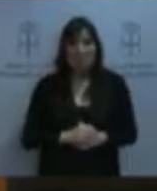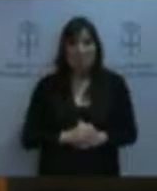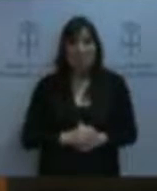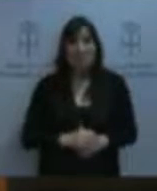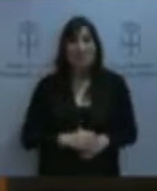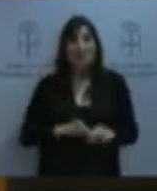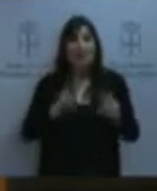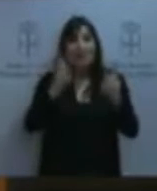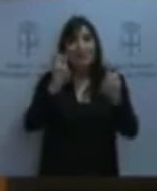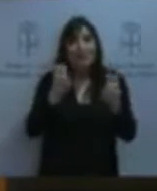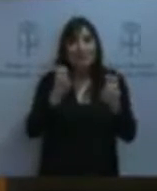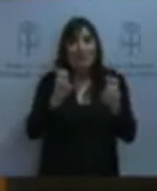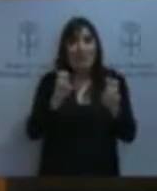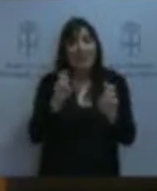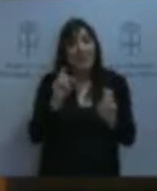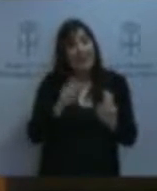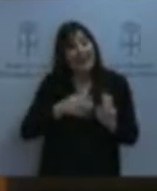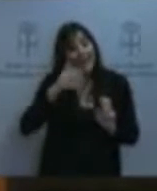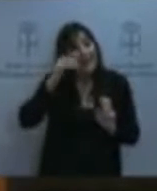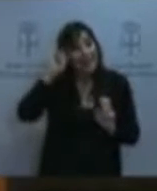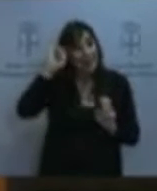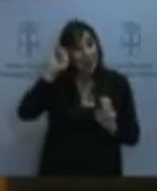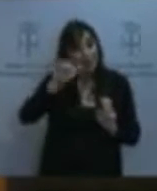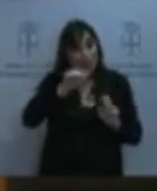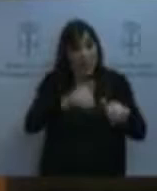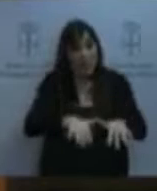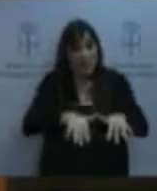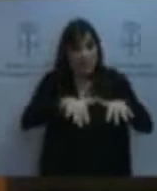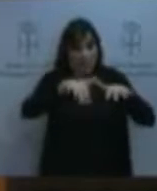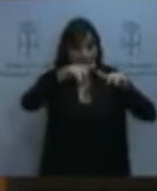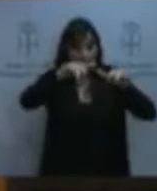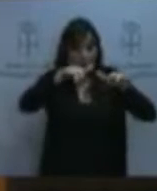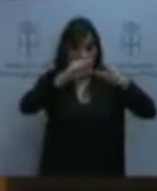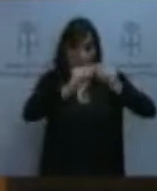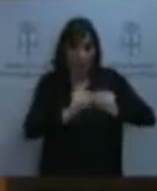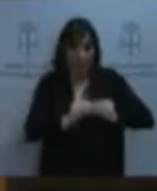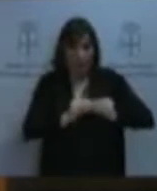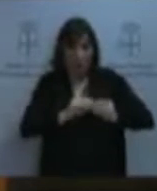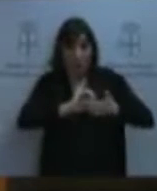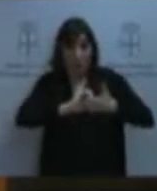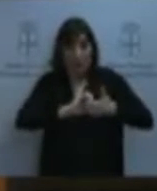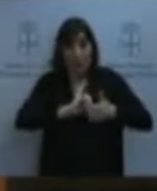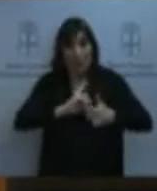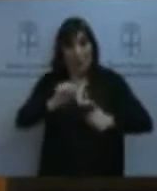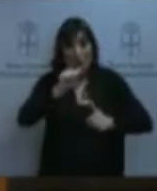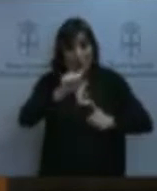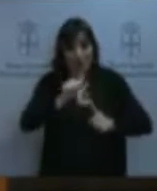se elabora por parte de la Confederación Hidrográfica y la zona en la que está este